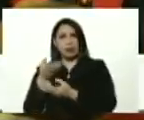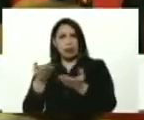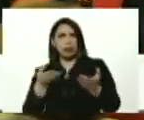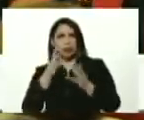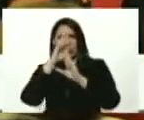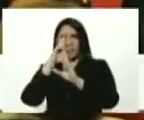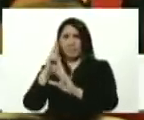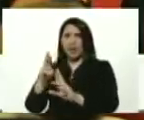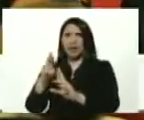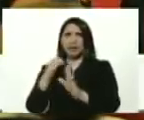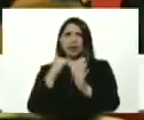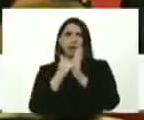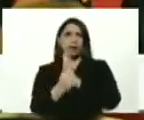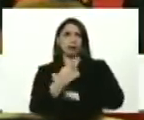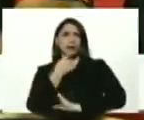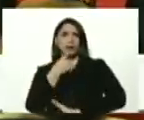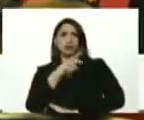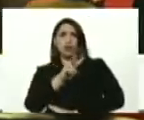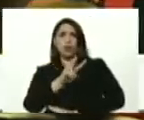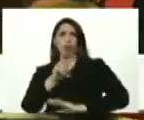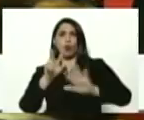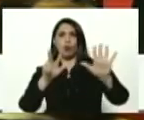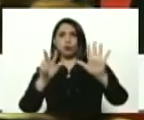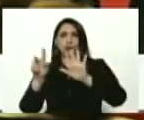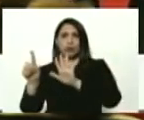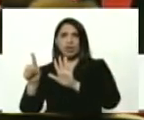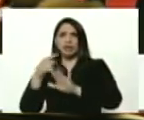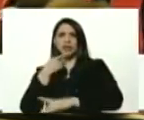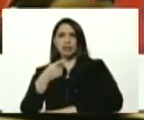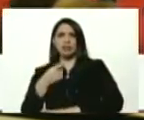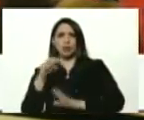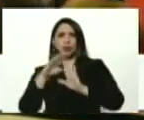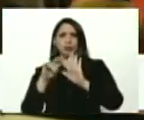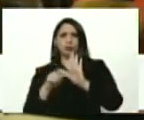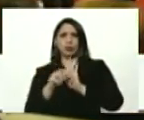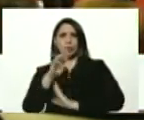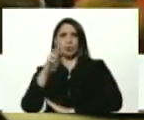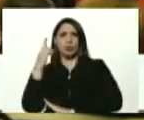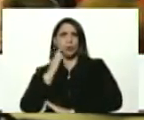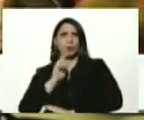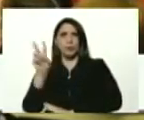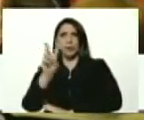nuestra Constitución de la República Bolivariana de Venezuela.